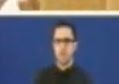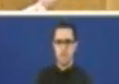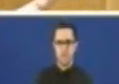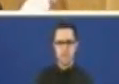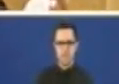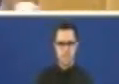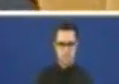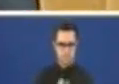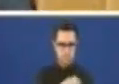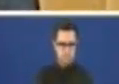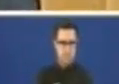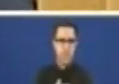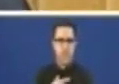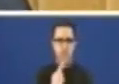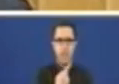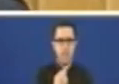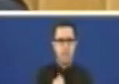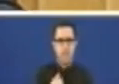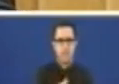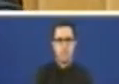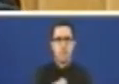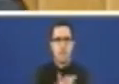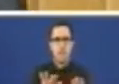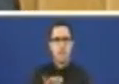reflectir a realidade. Reflectir a realidade e facía parte da